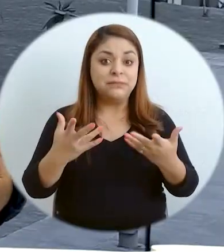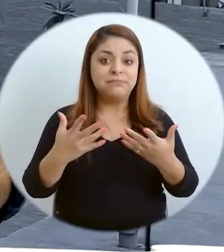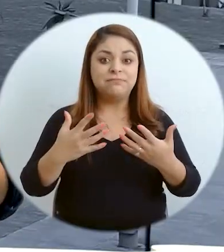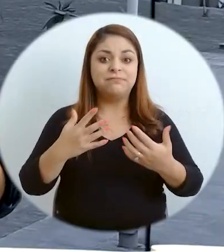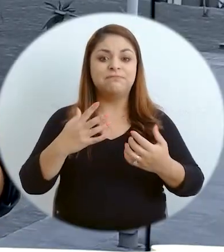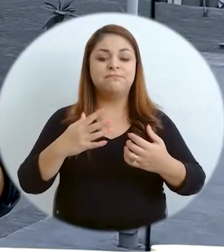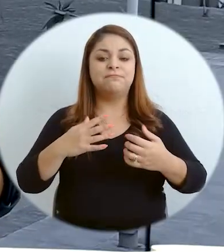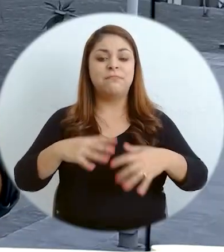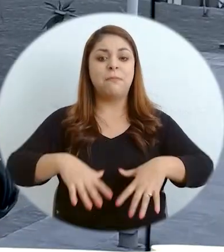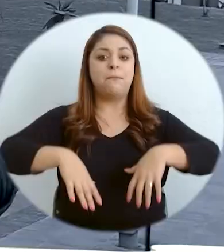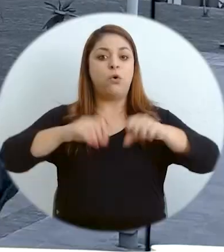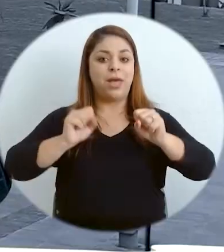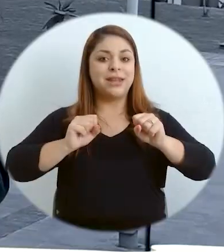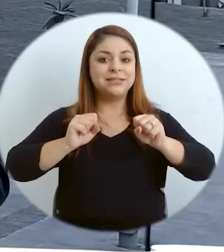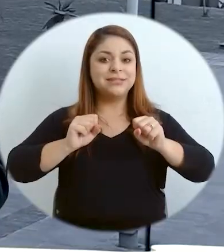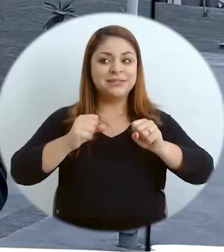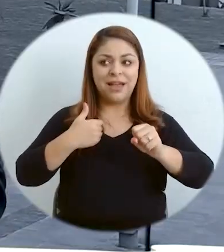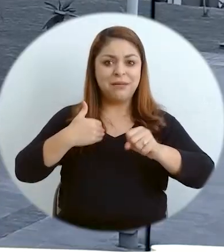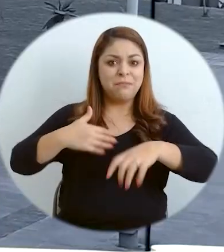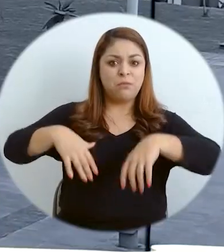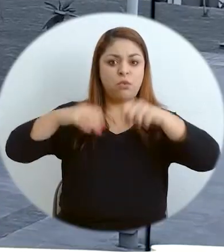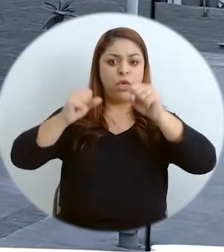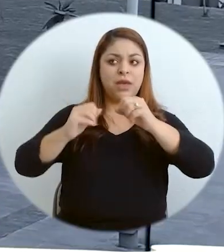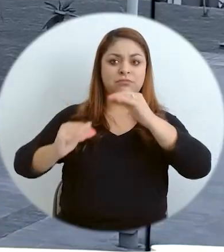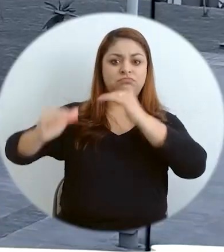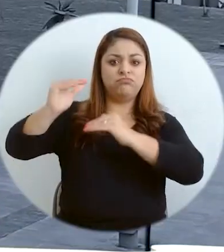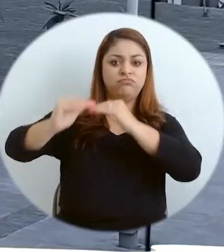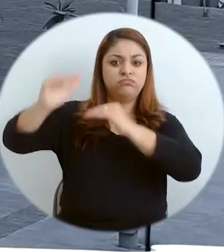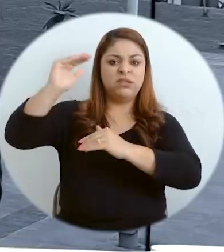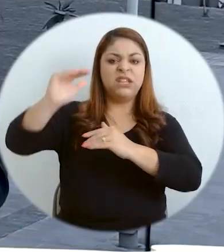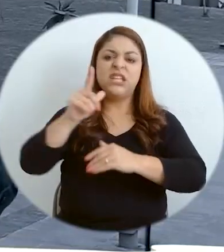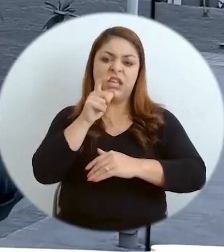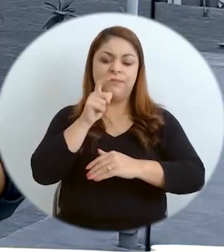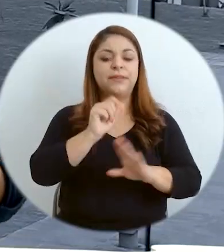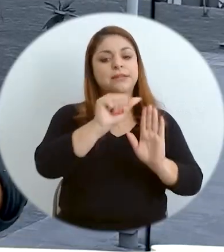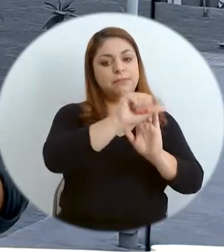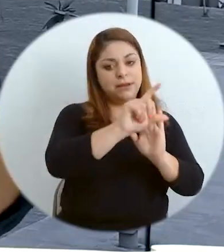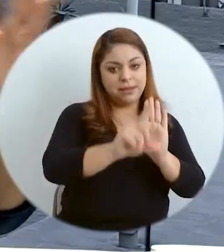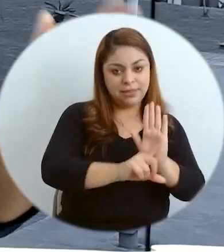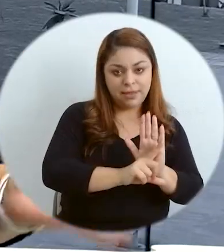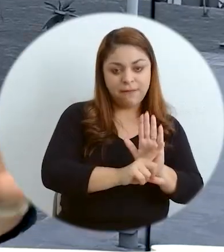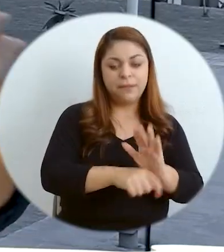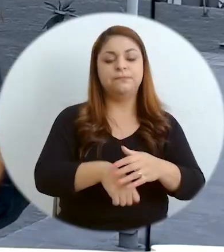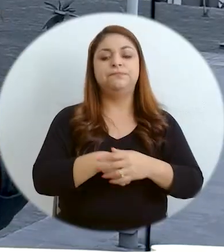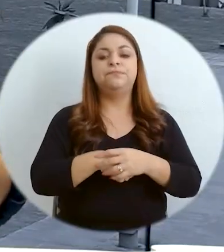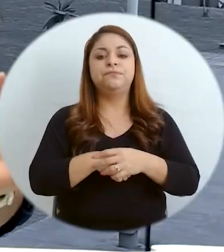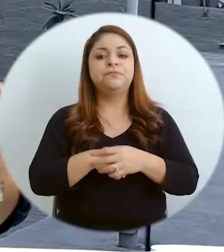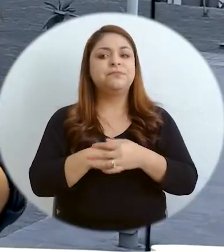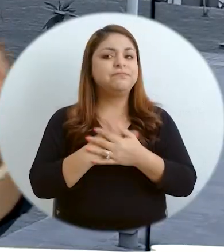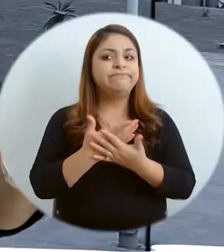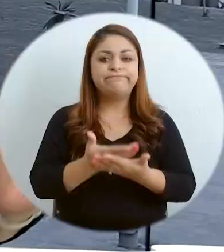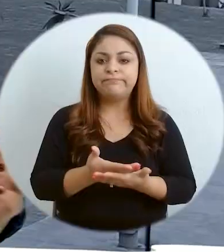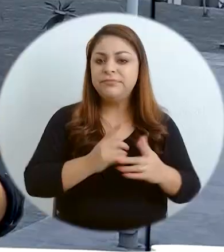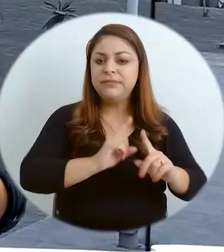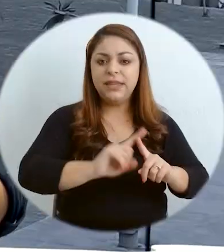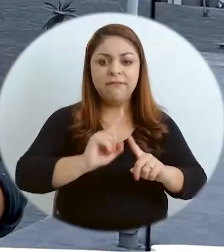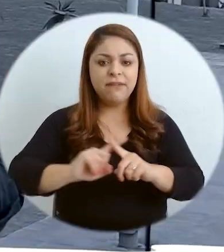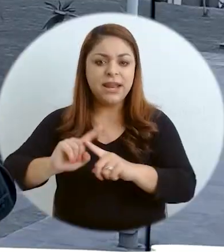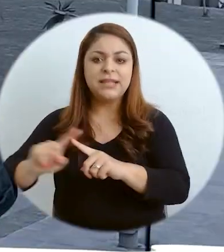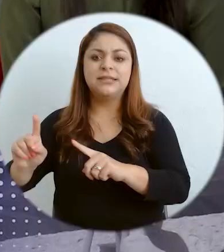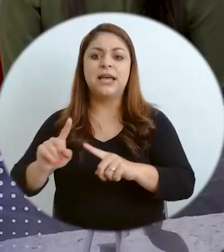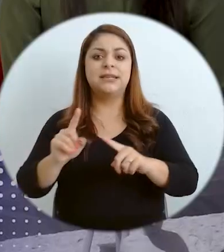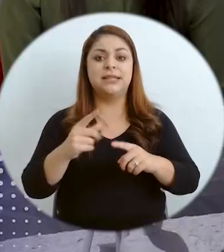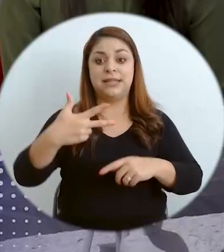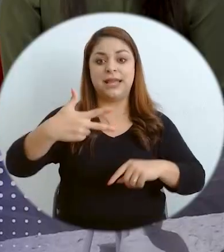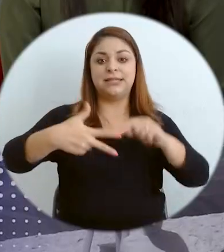mismos poderes, en los poderes supremos, ¿verdad? Lo vemos en la Asamblea Legislativa, vemos las diferencias que hay